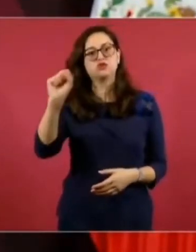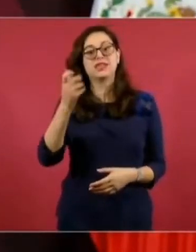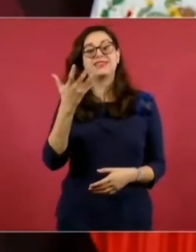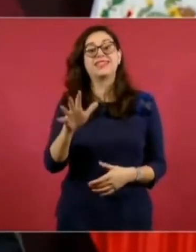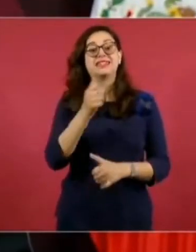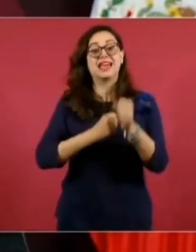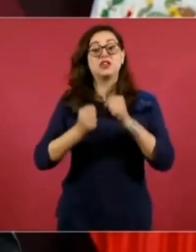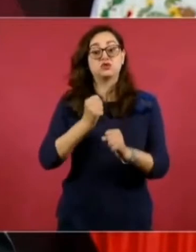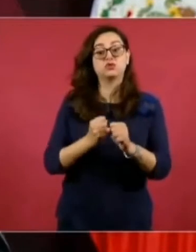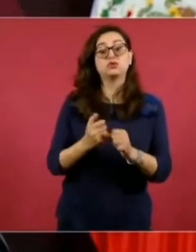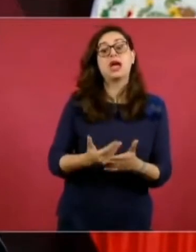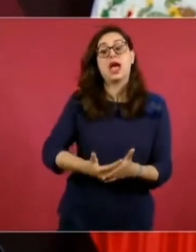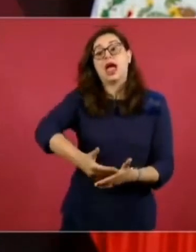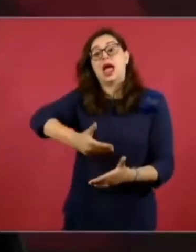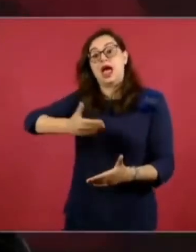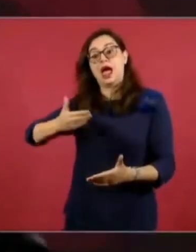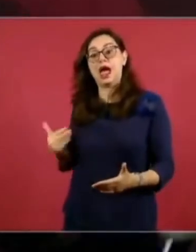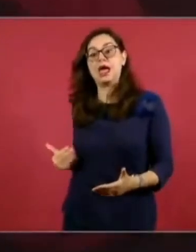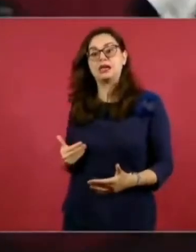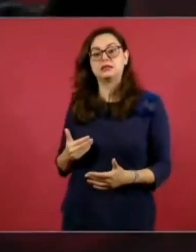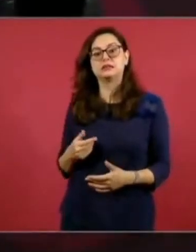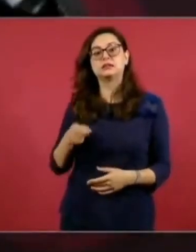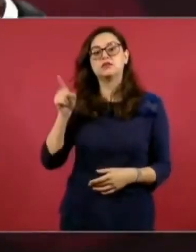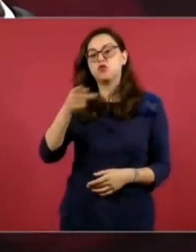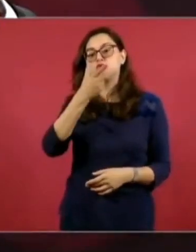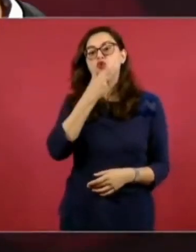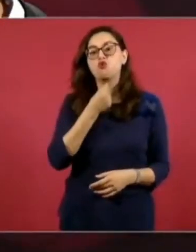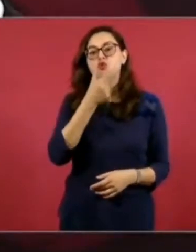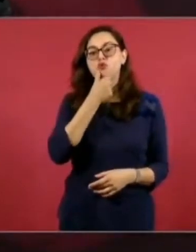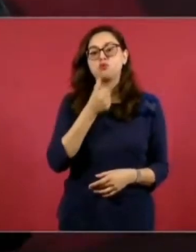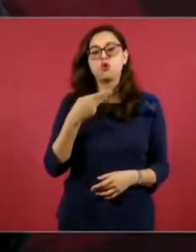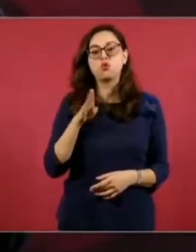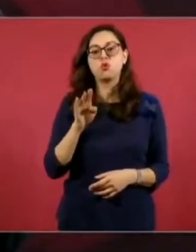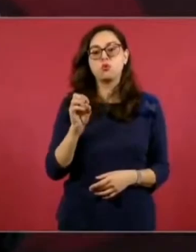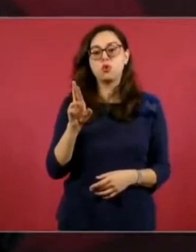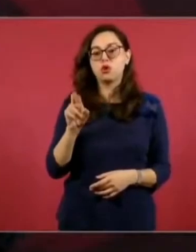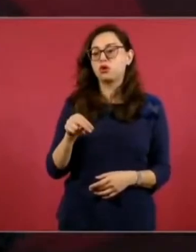había llegado el barón de Humboldt a México.